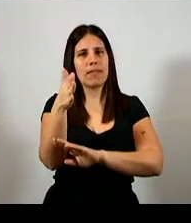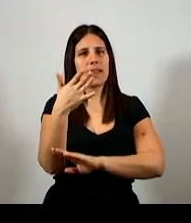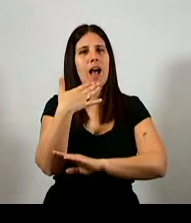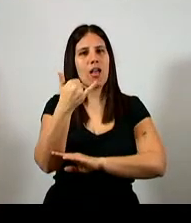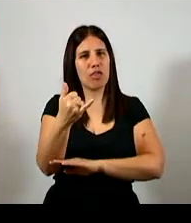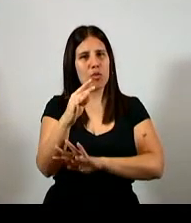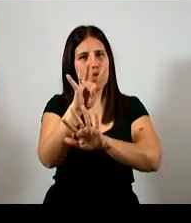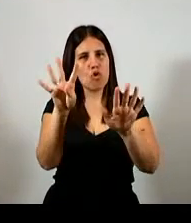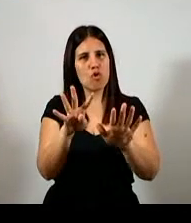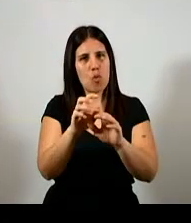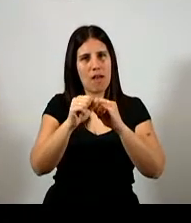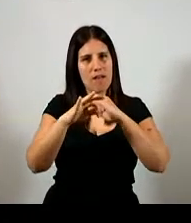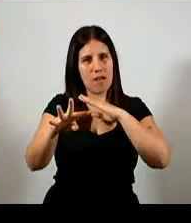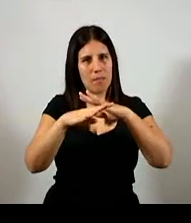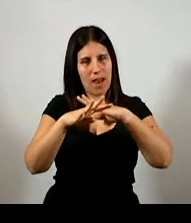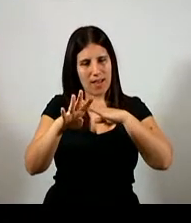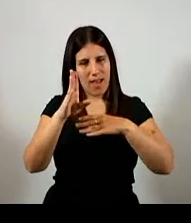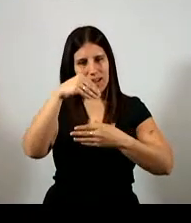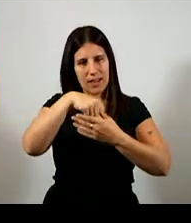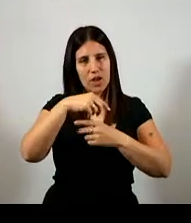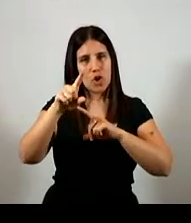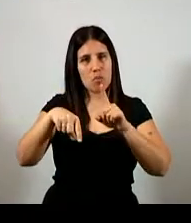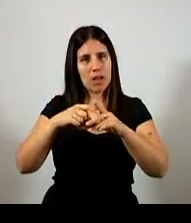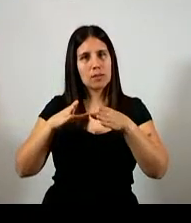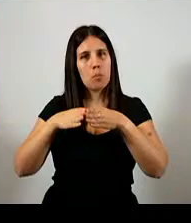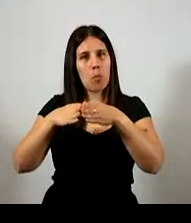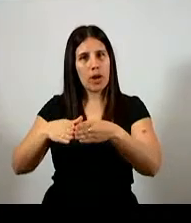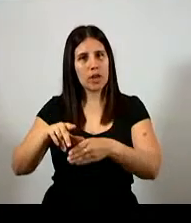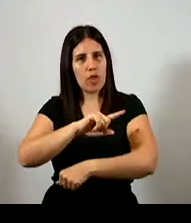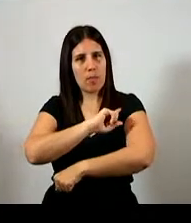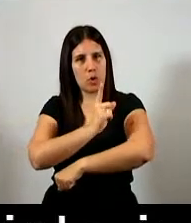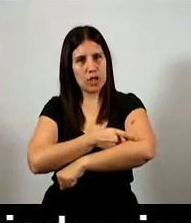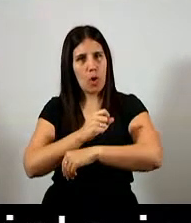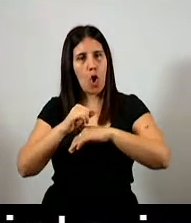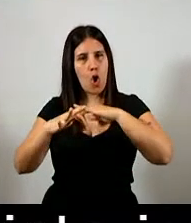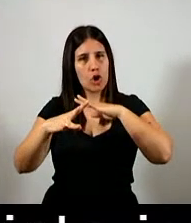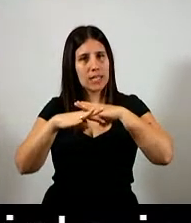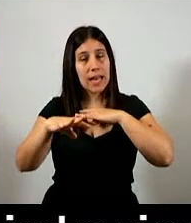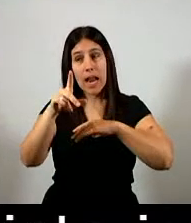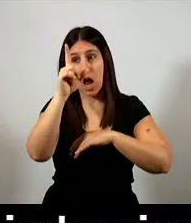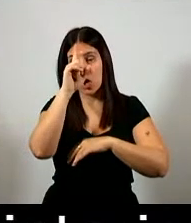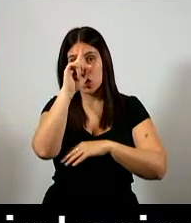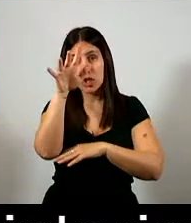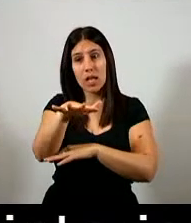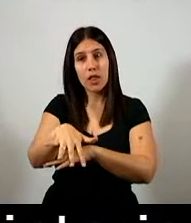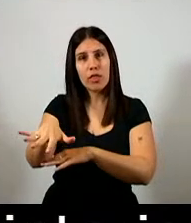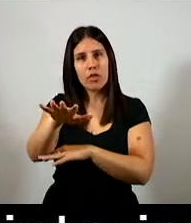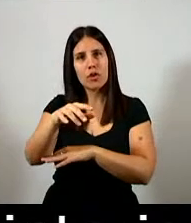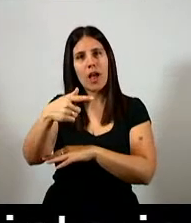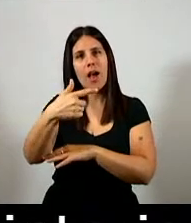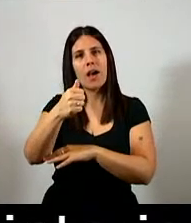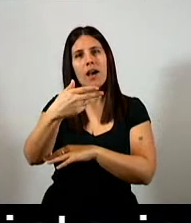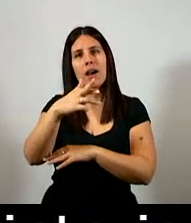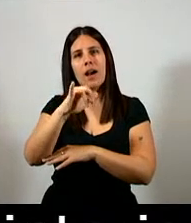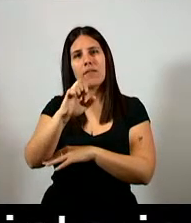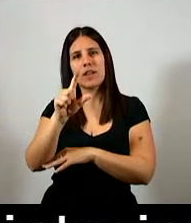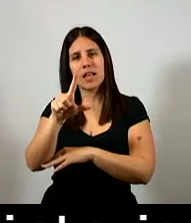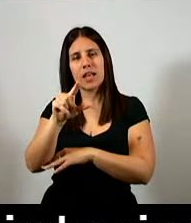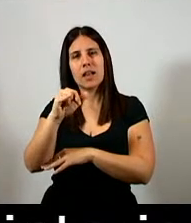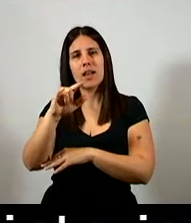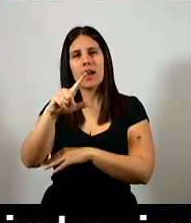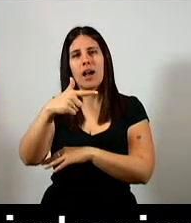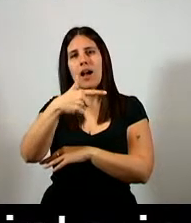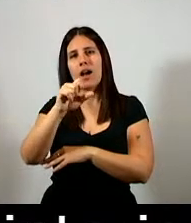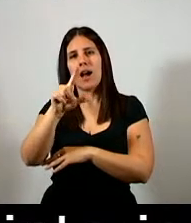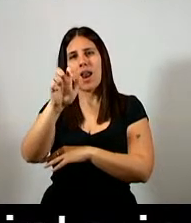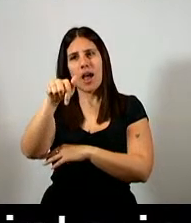interior y el puerto deportivo de Orellana. Y no sé si alguna iniciativa en el embalse Gabriel y Galán también ha obtenido una bandera azul de